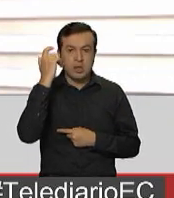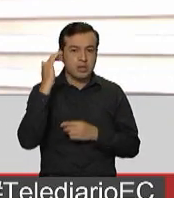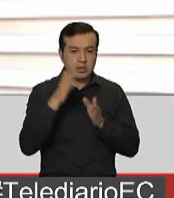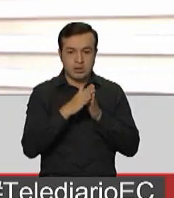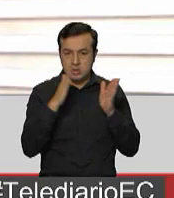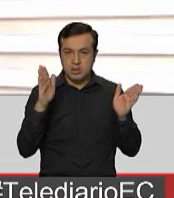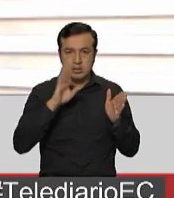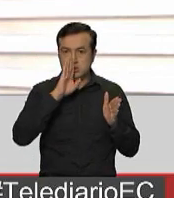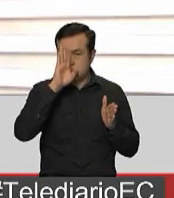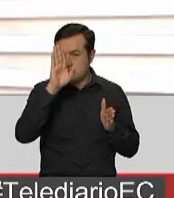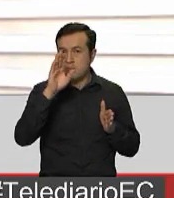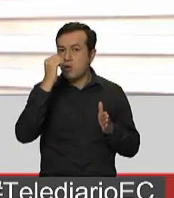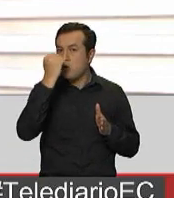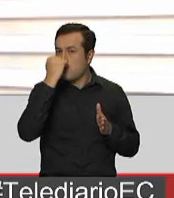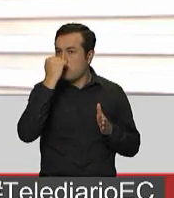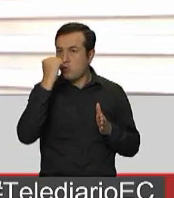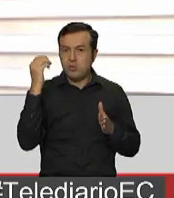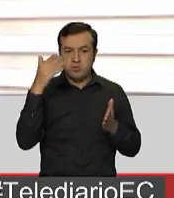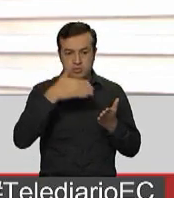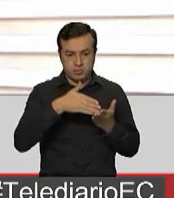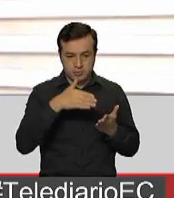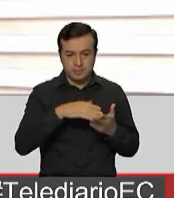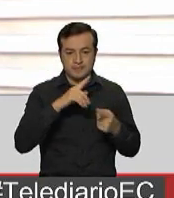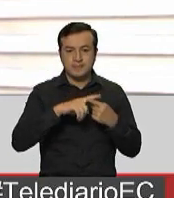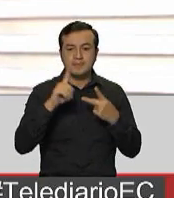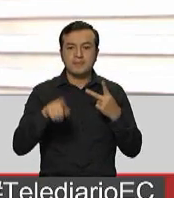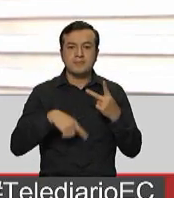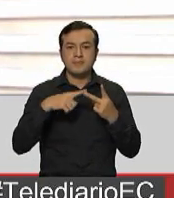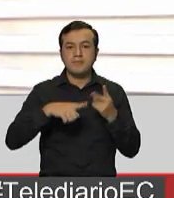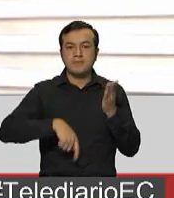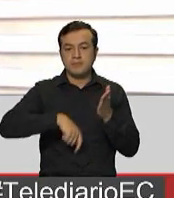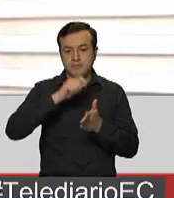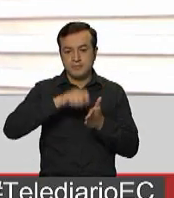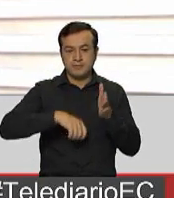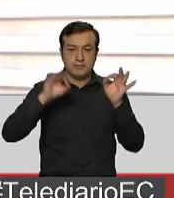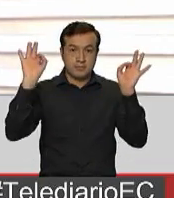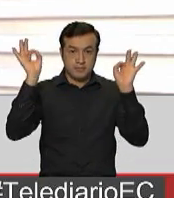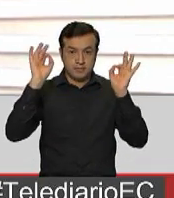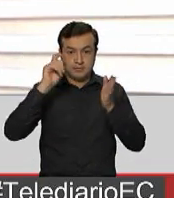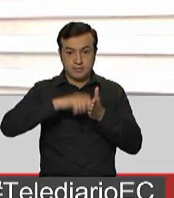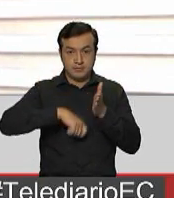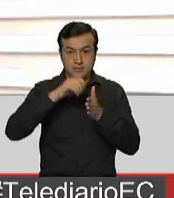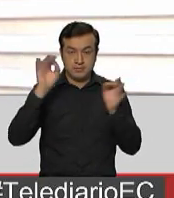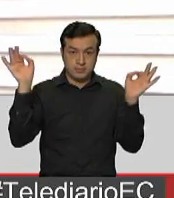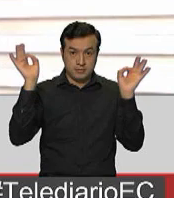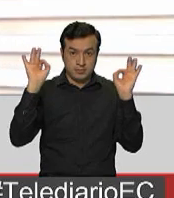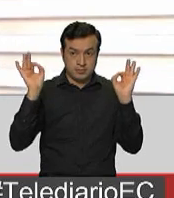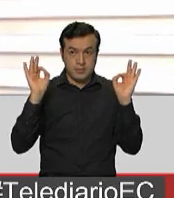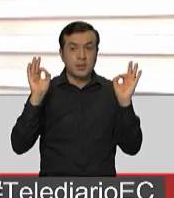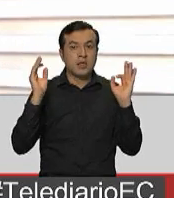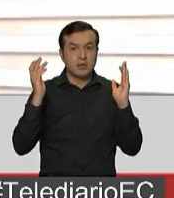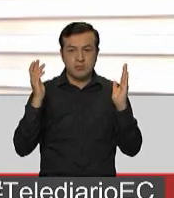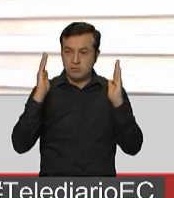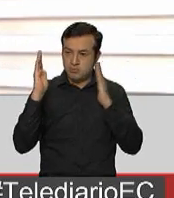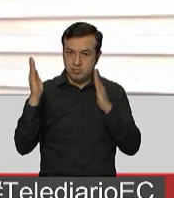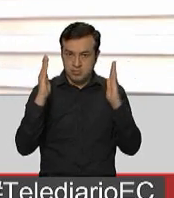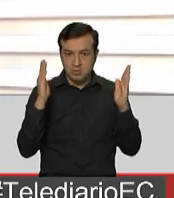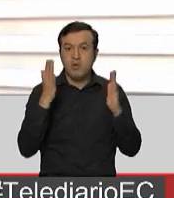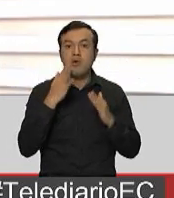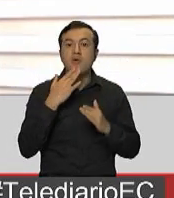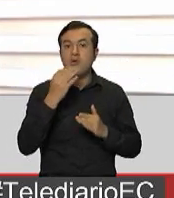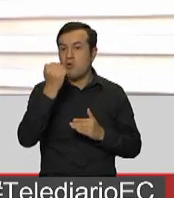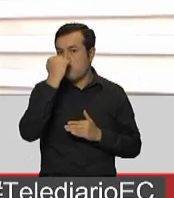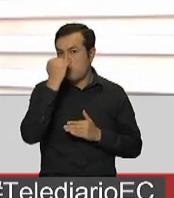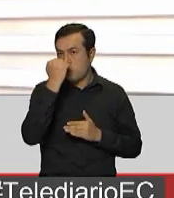atender de manera presencial las defunciones. También el servicio de firma electrónica, un servicio bajo demanda, también lo estamos atendiendo en el color rojo